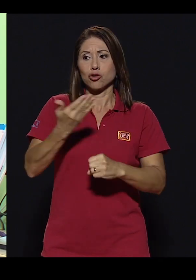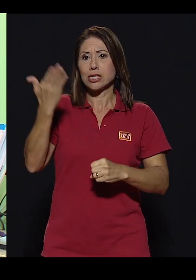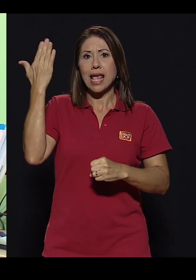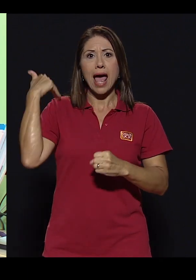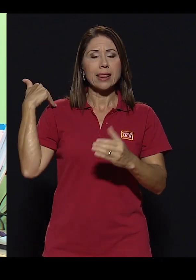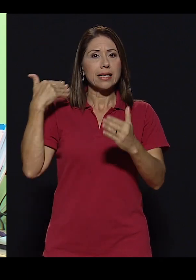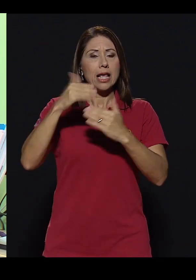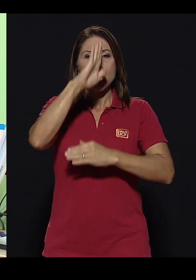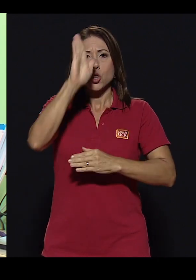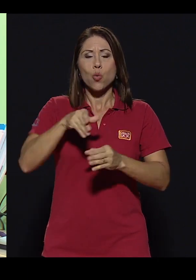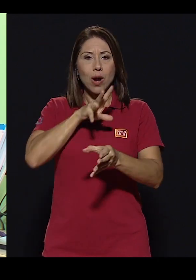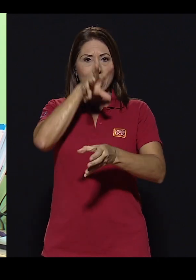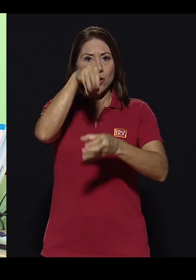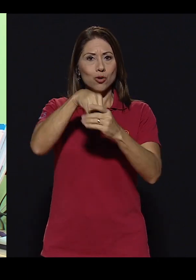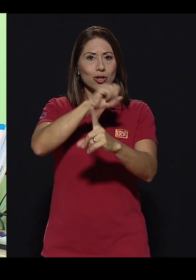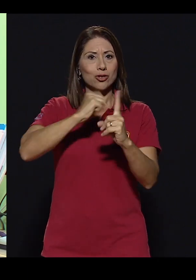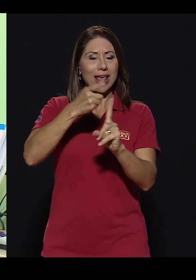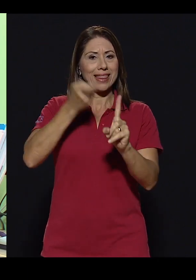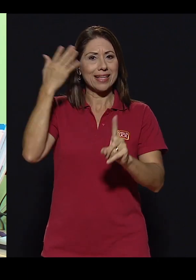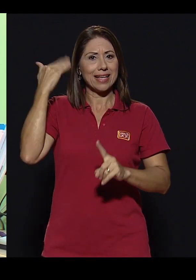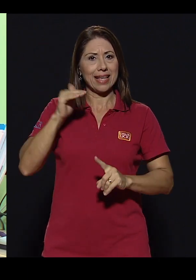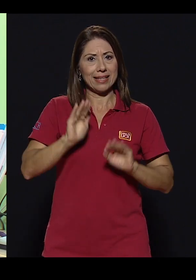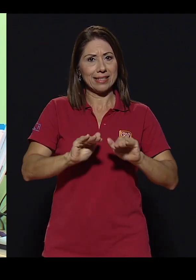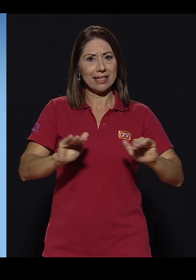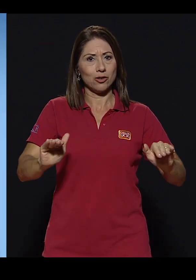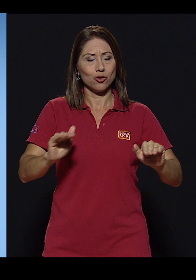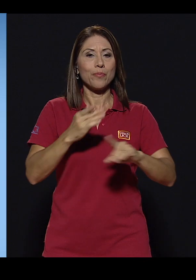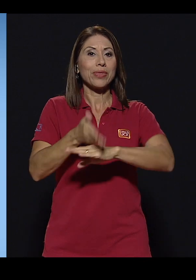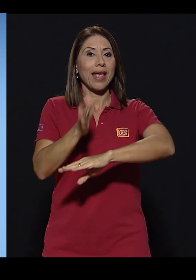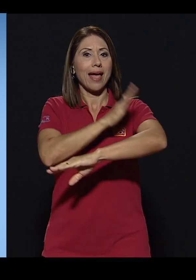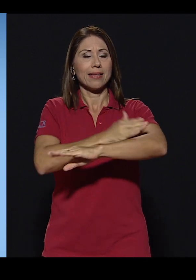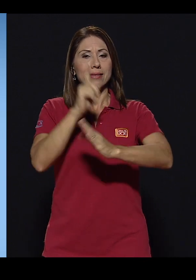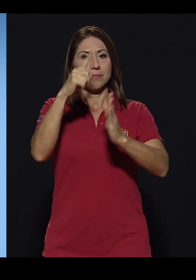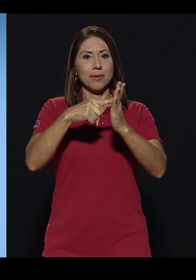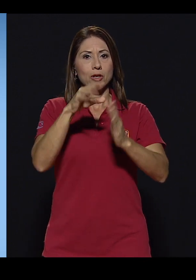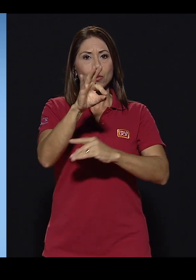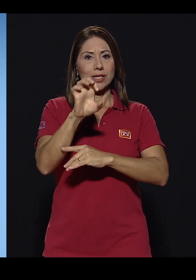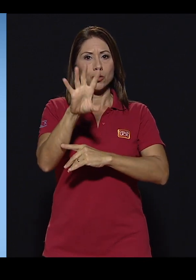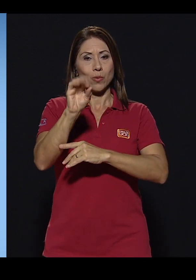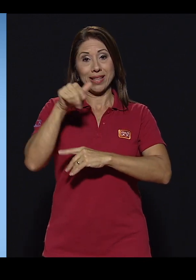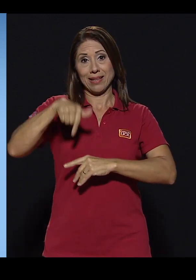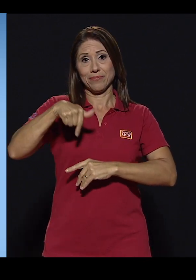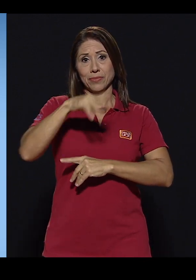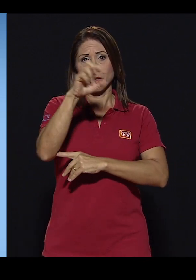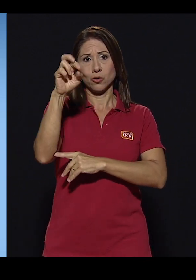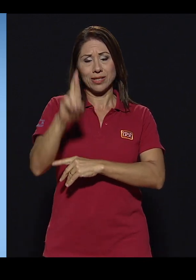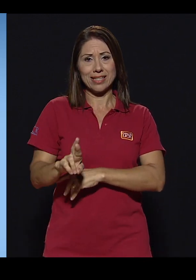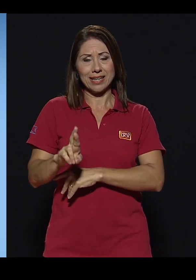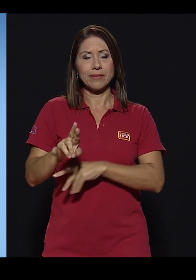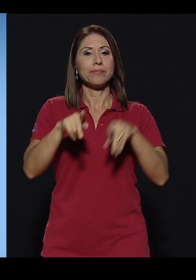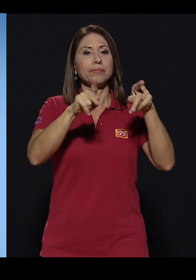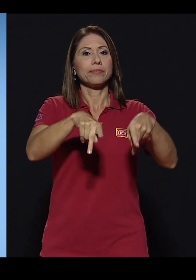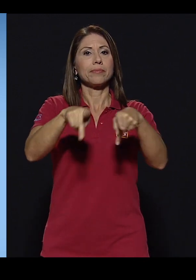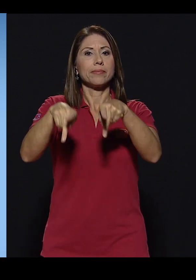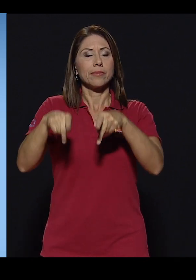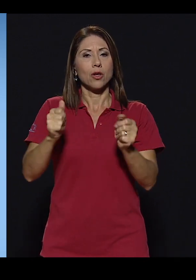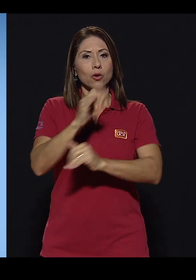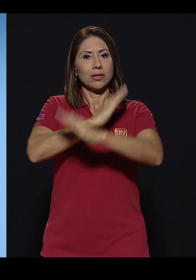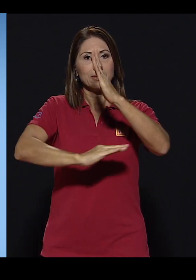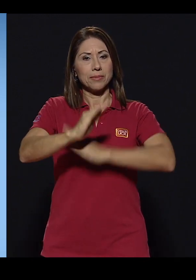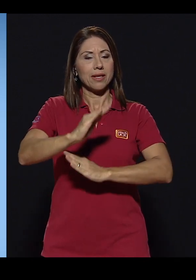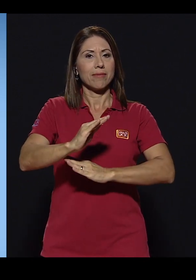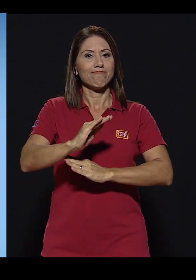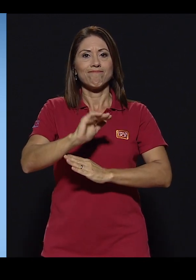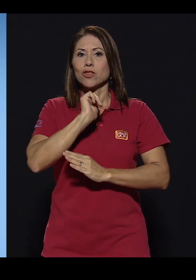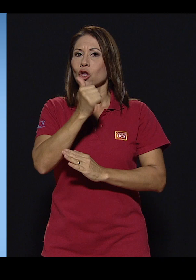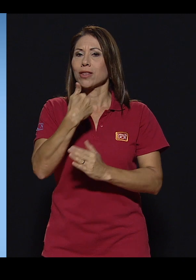fueron incluidos en la sociedad desde que eran niños antes de 1940 en costa rica las personas con